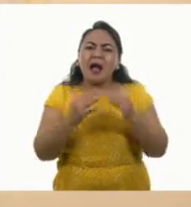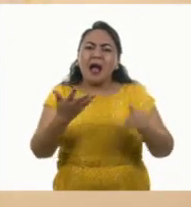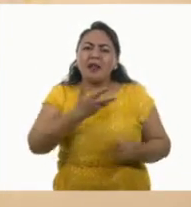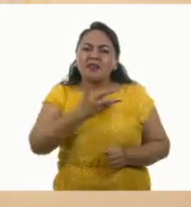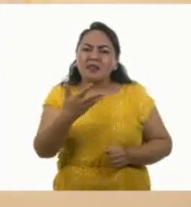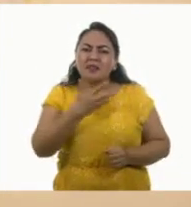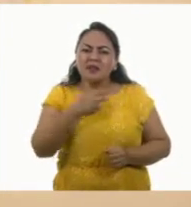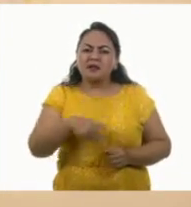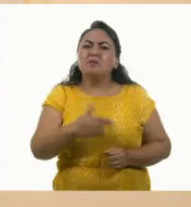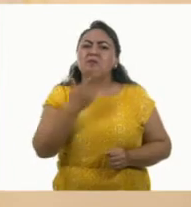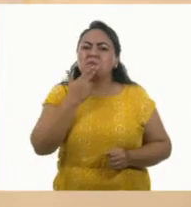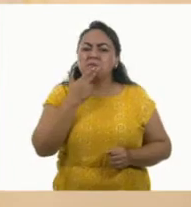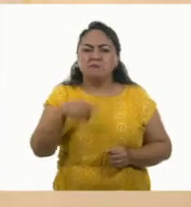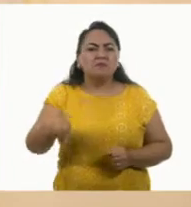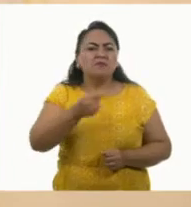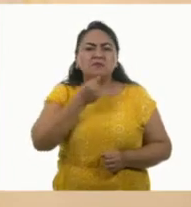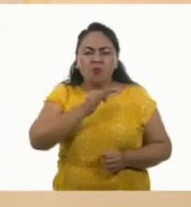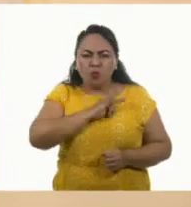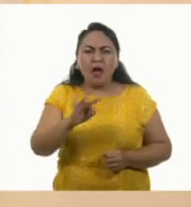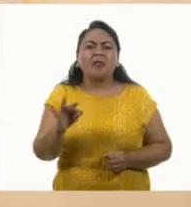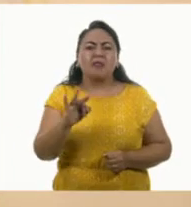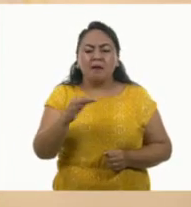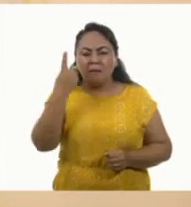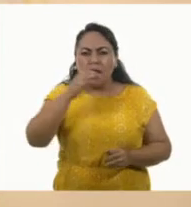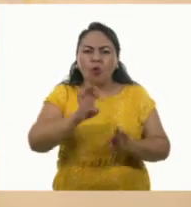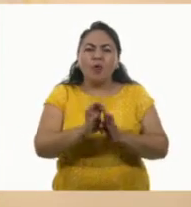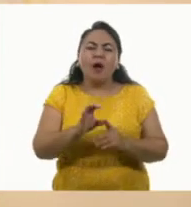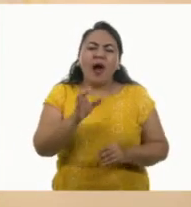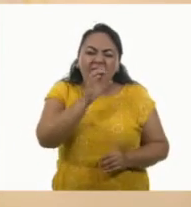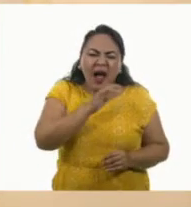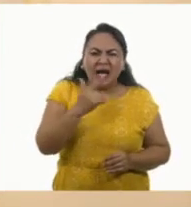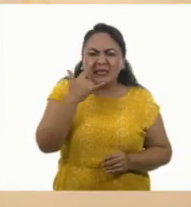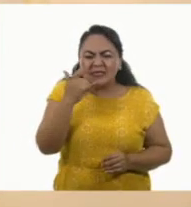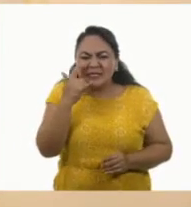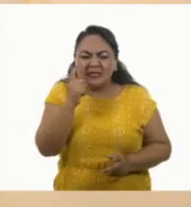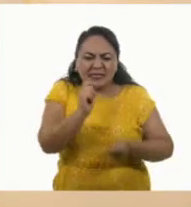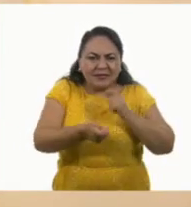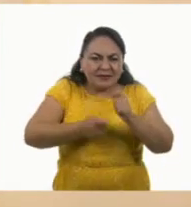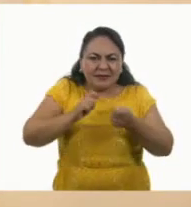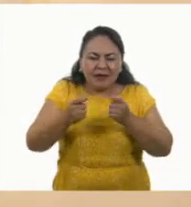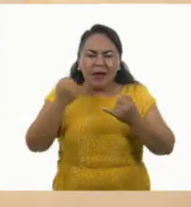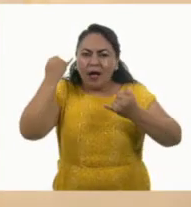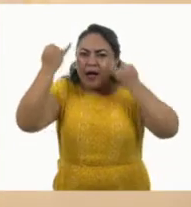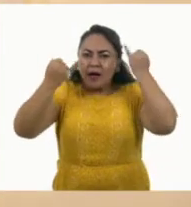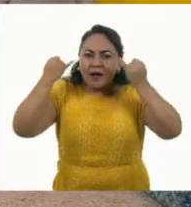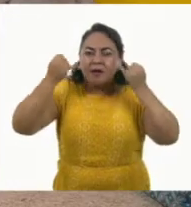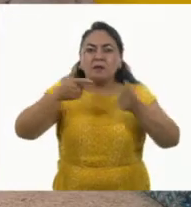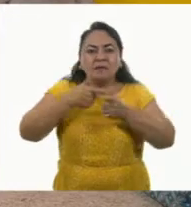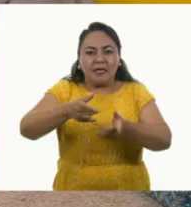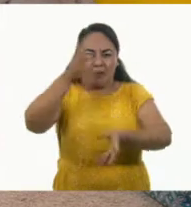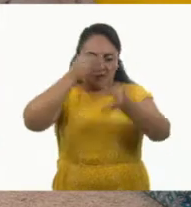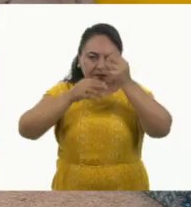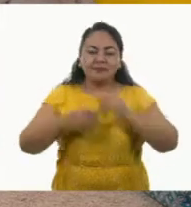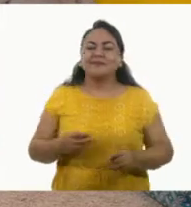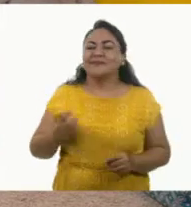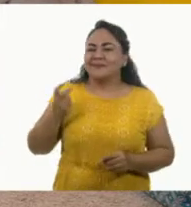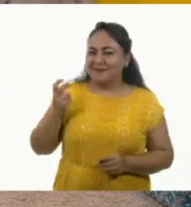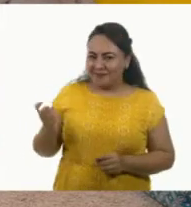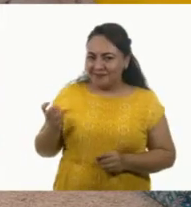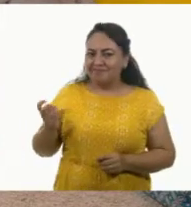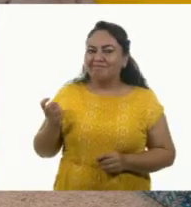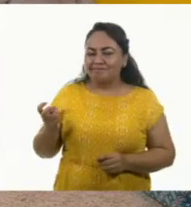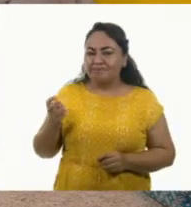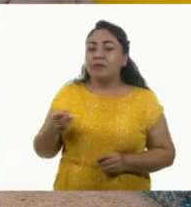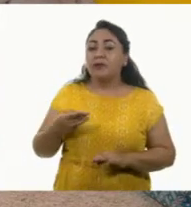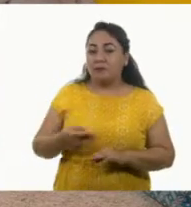que pueden ser usados por las niñas y los niños para explorar, crear, imaginar y seguir aprendiendo. Así es